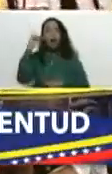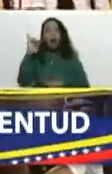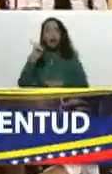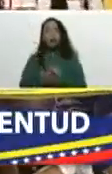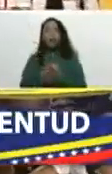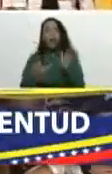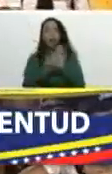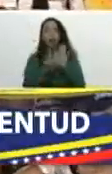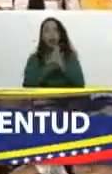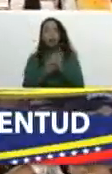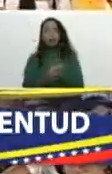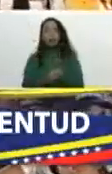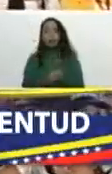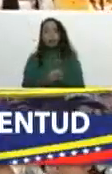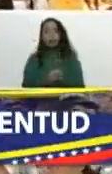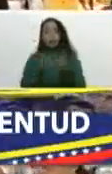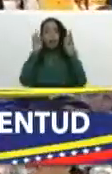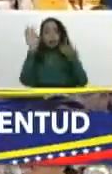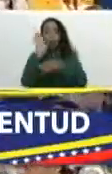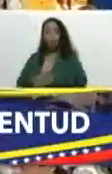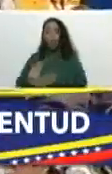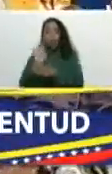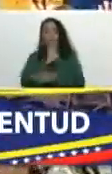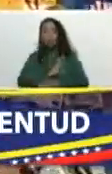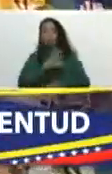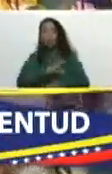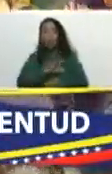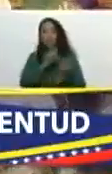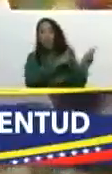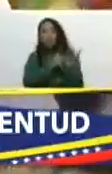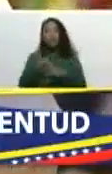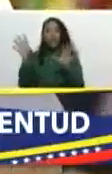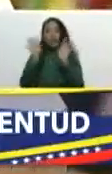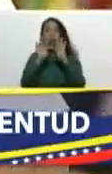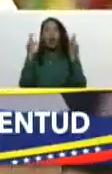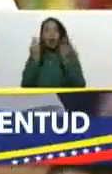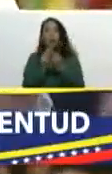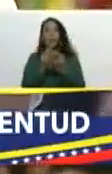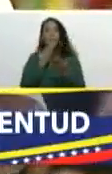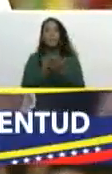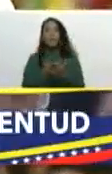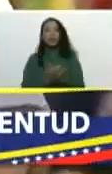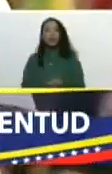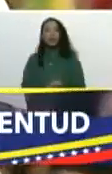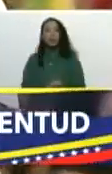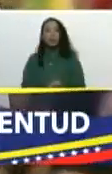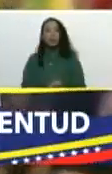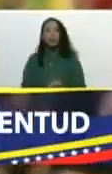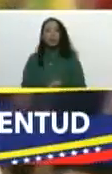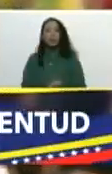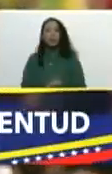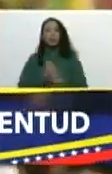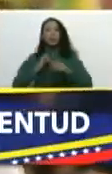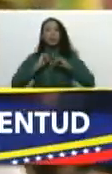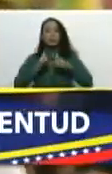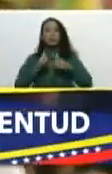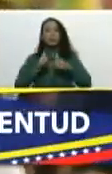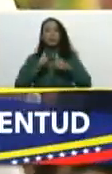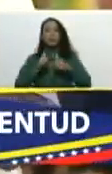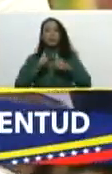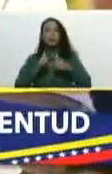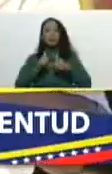la ley. Y en el ámbito de protección social y planificación familiar, le pedimos muy, muy encarecidamente que